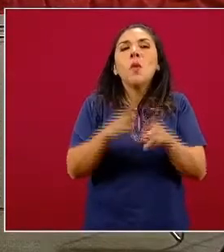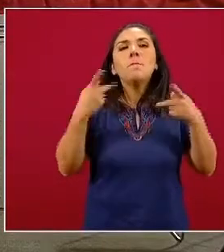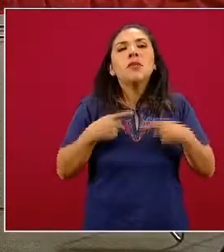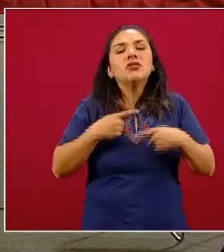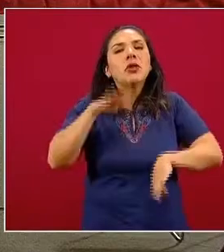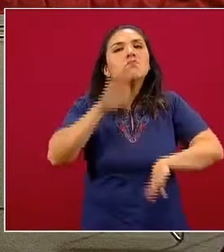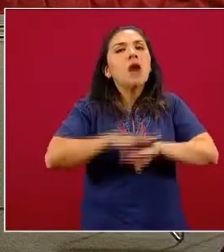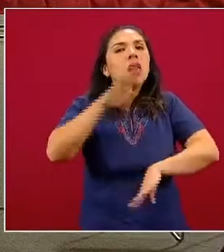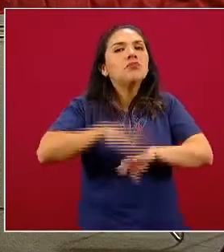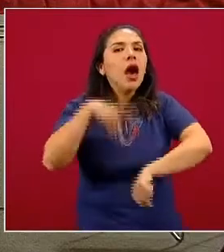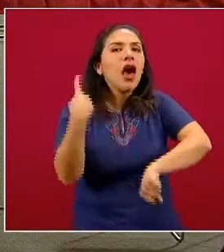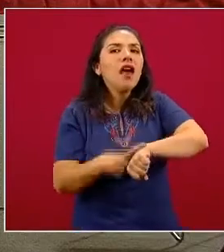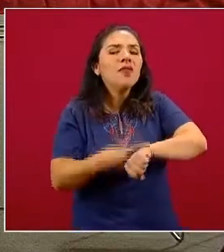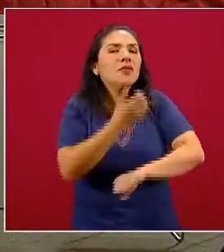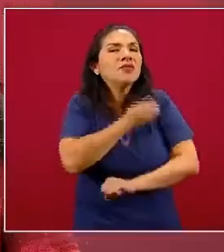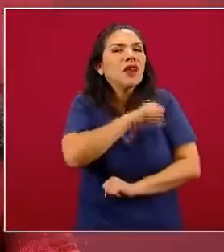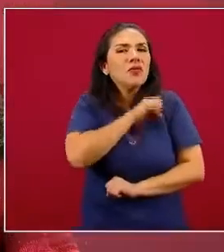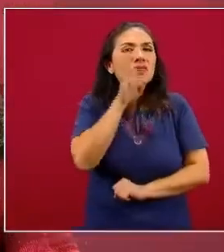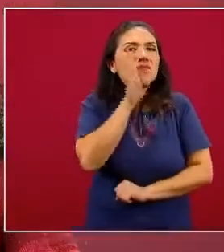comorbilidades en la salud.